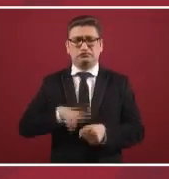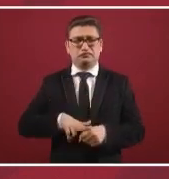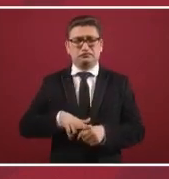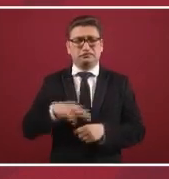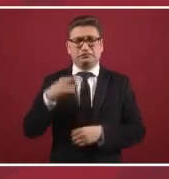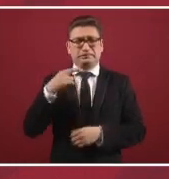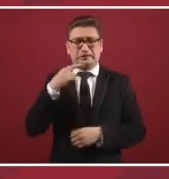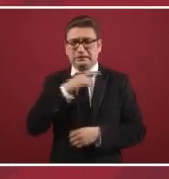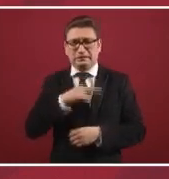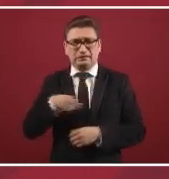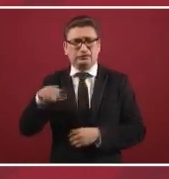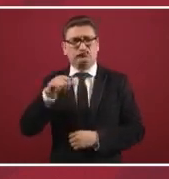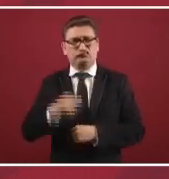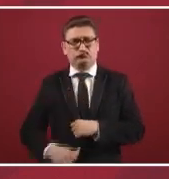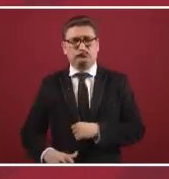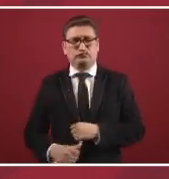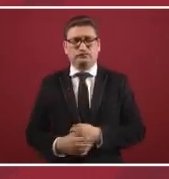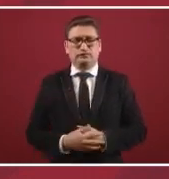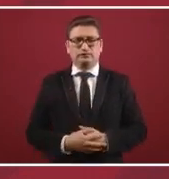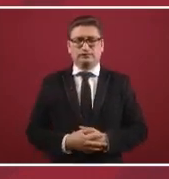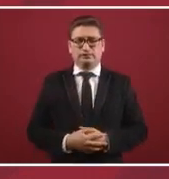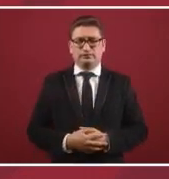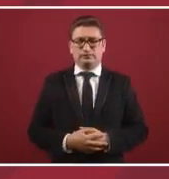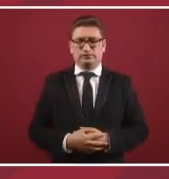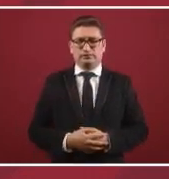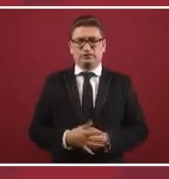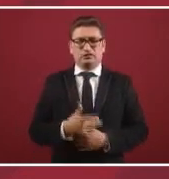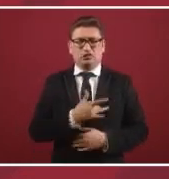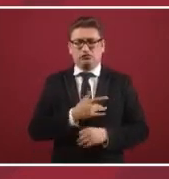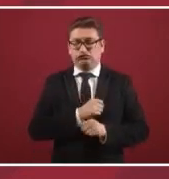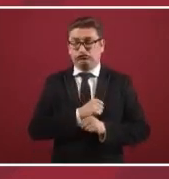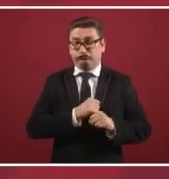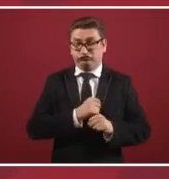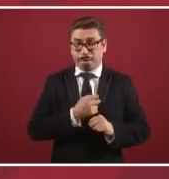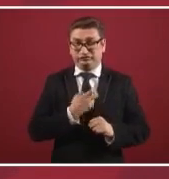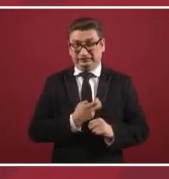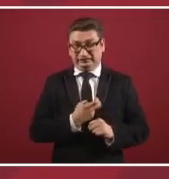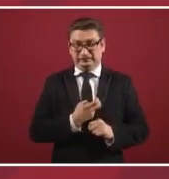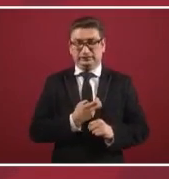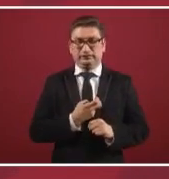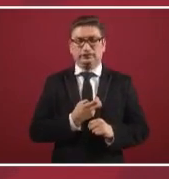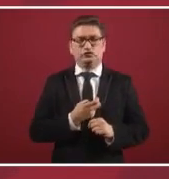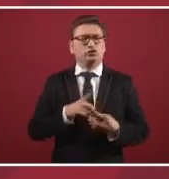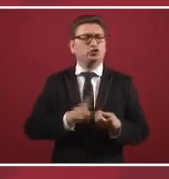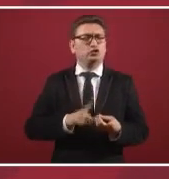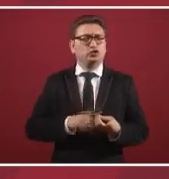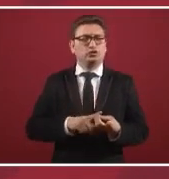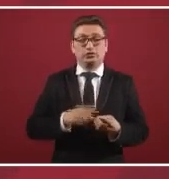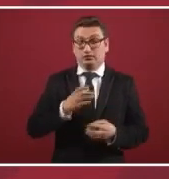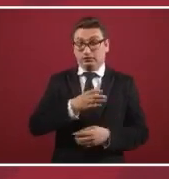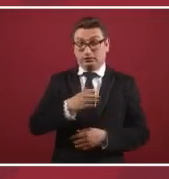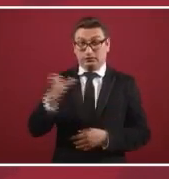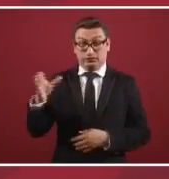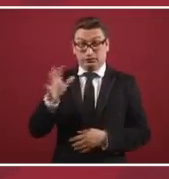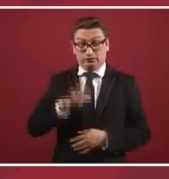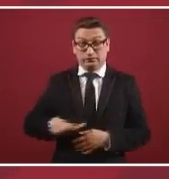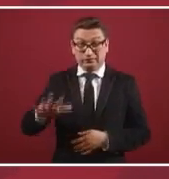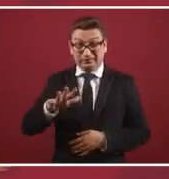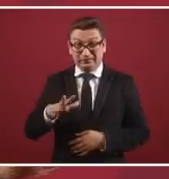estaban interviniendo. Un infarto así, en el medio rural,